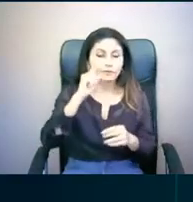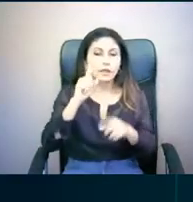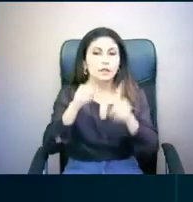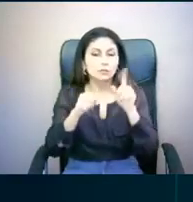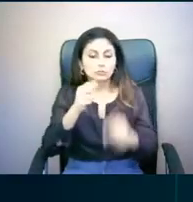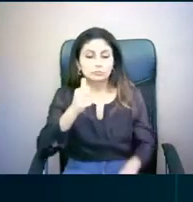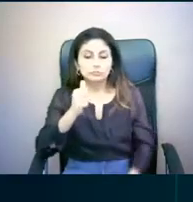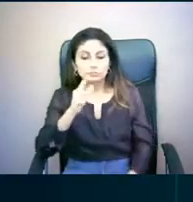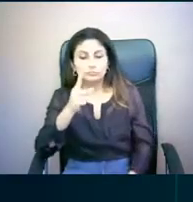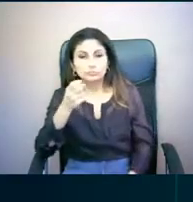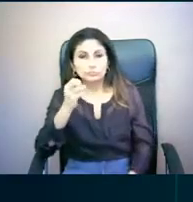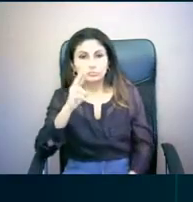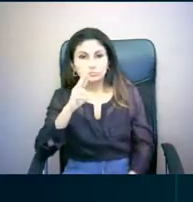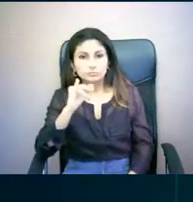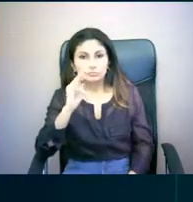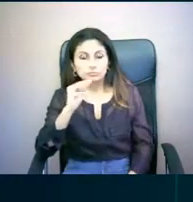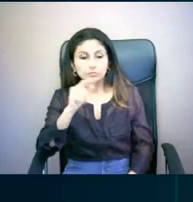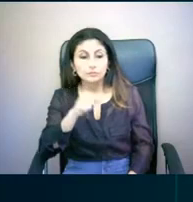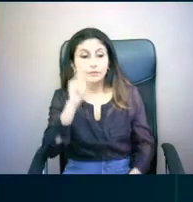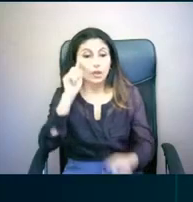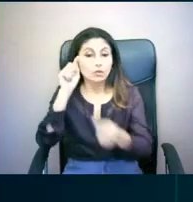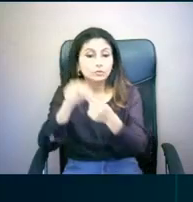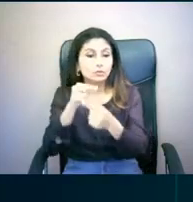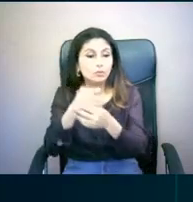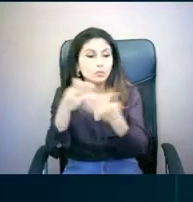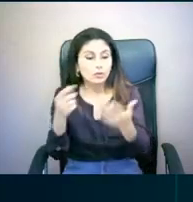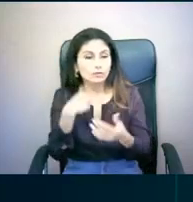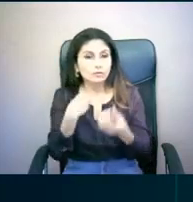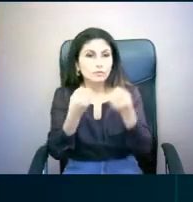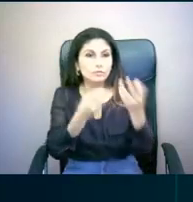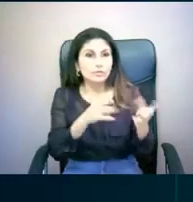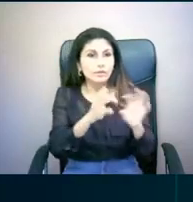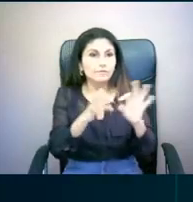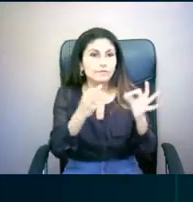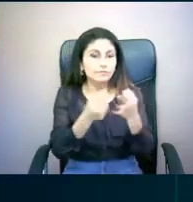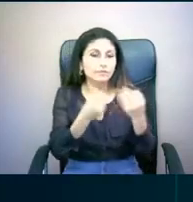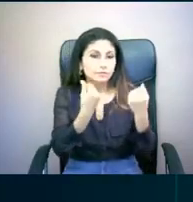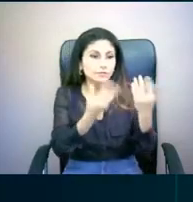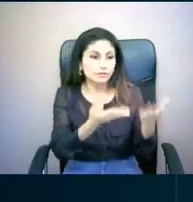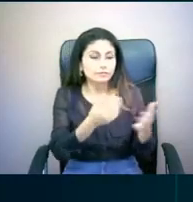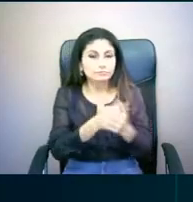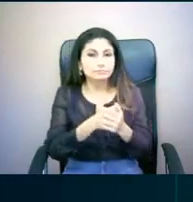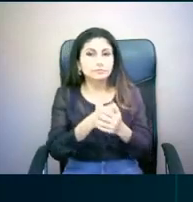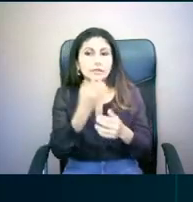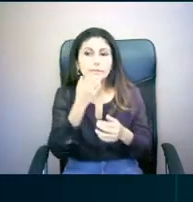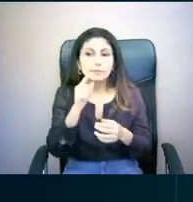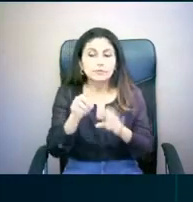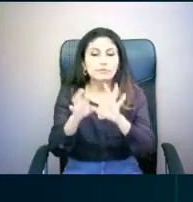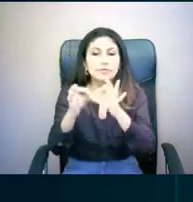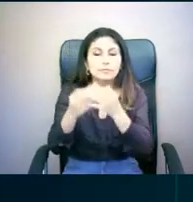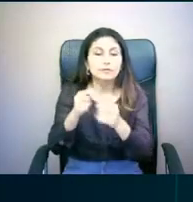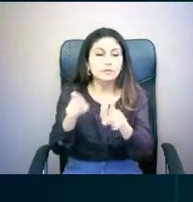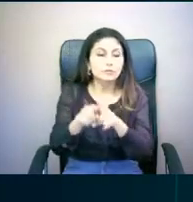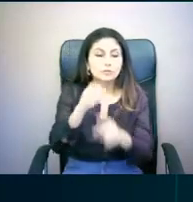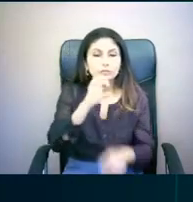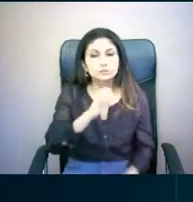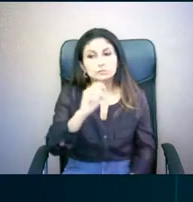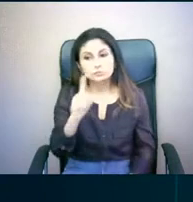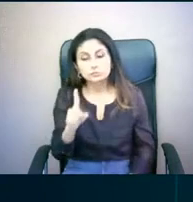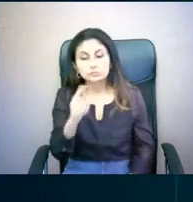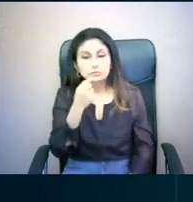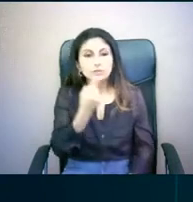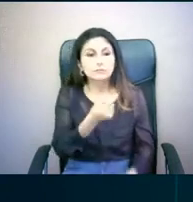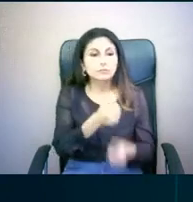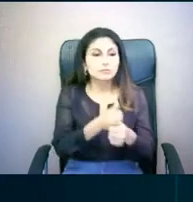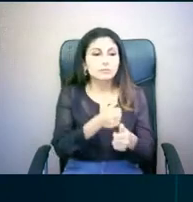de aprendizaje supervisado. Entonces yo le digo, esta familia corresponde a una determinada situación 0-1. Cuando digo no supervisado es que yo